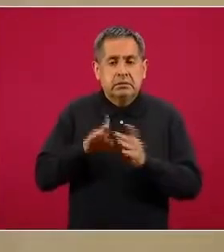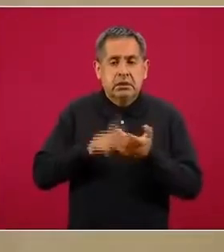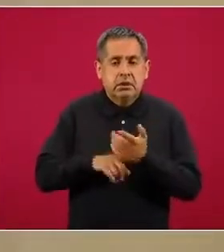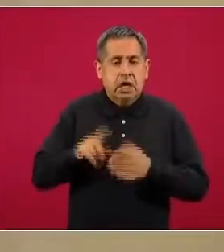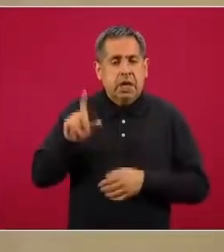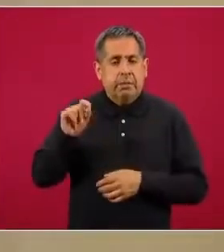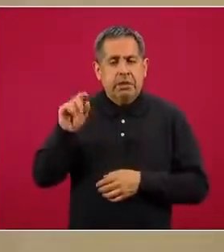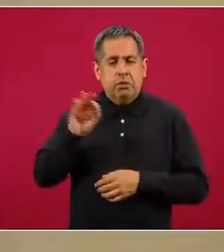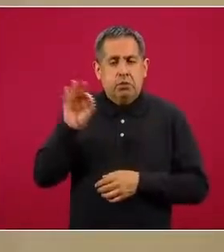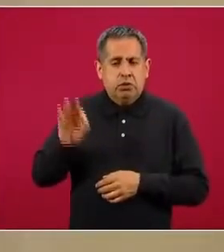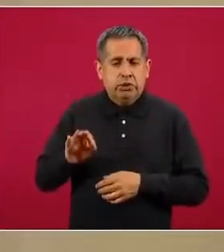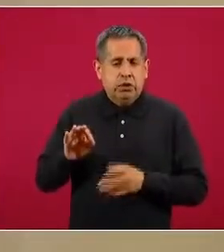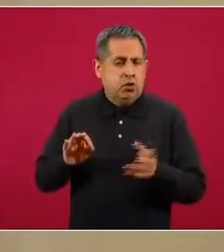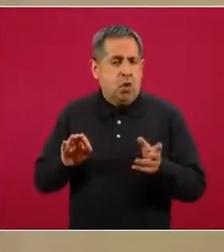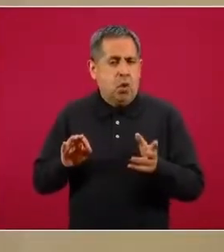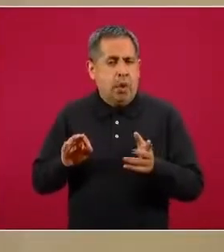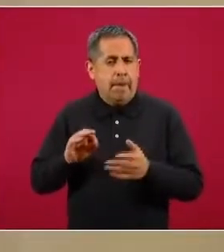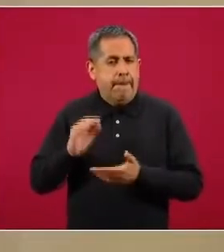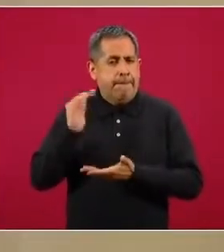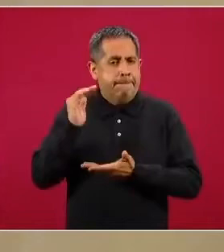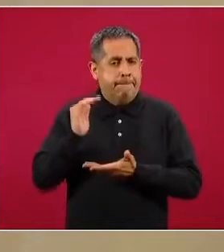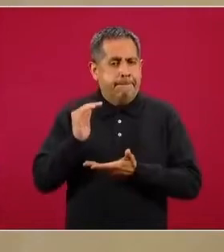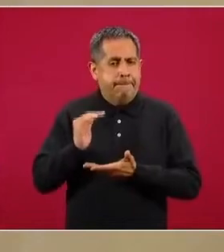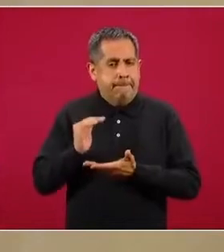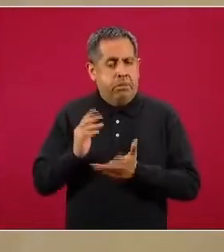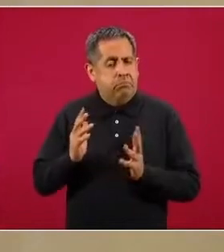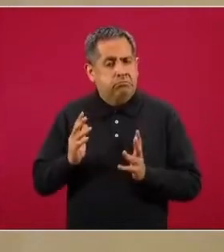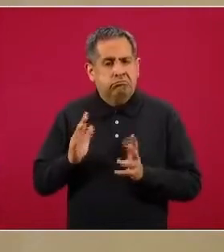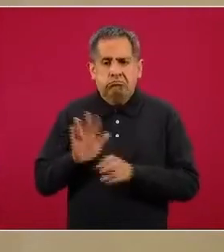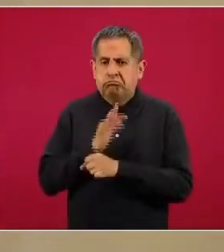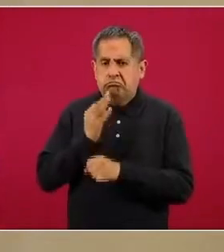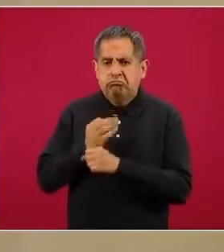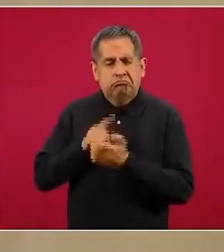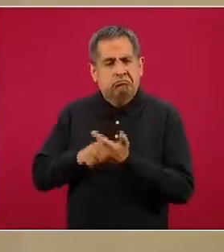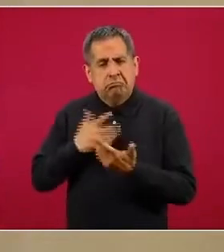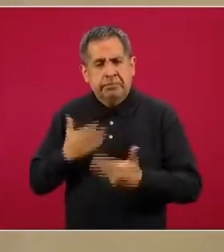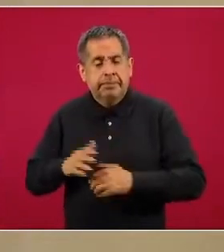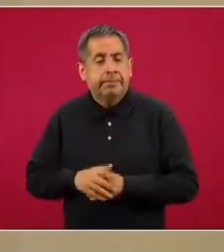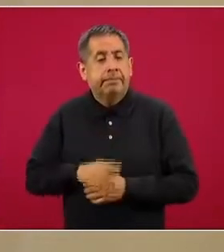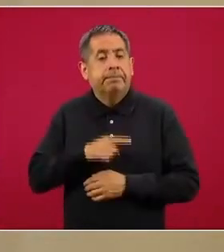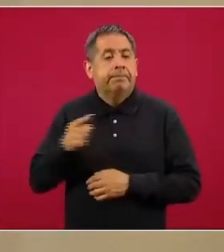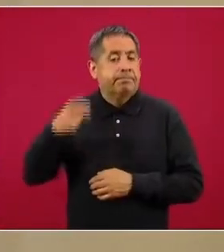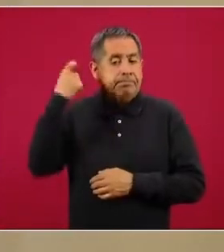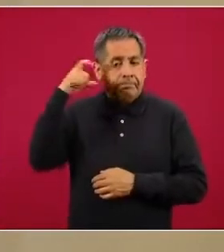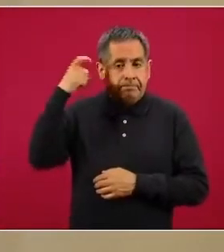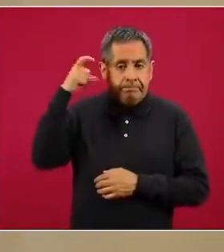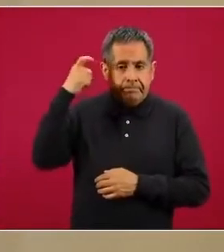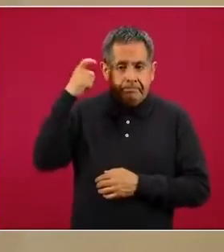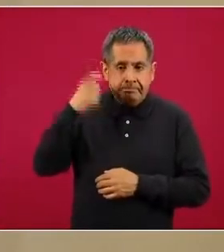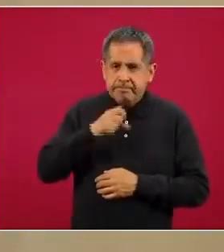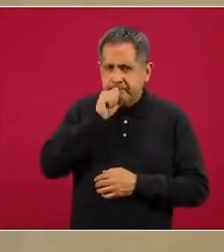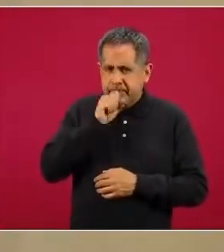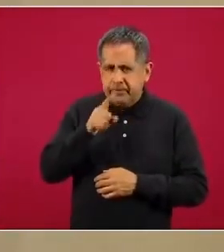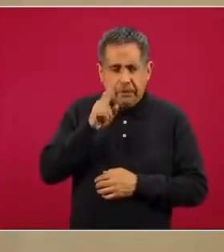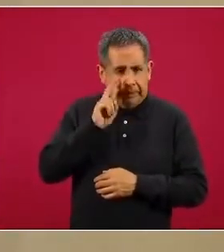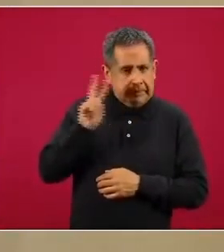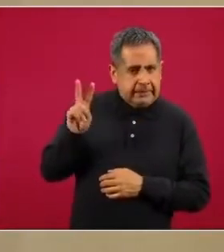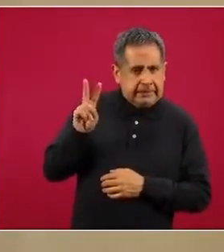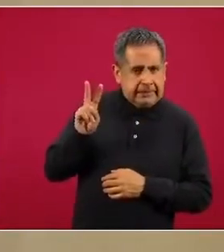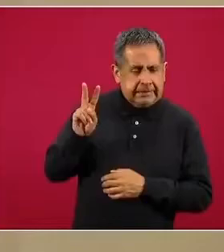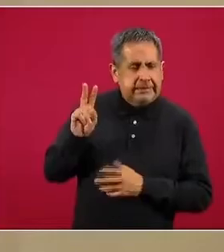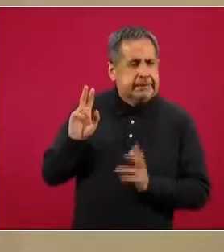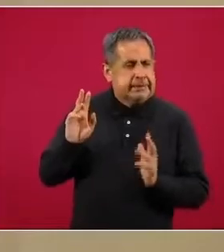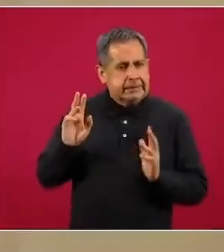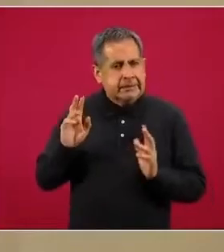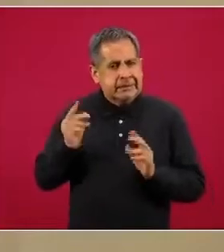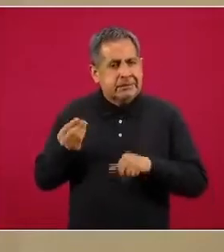un 20% de disminución bastante estable. El estado de Querétaro también me parece que podemos observar un